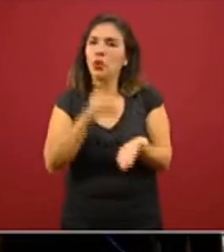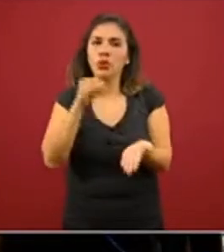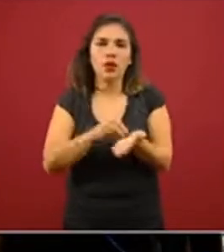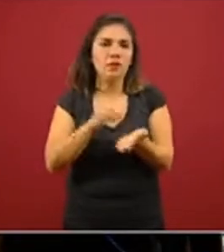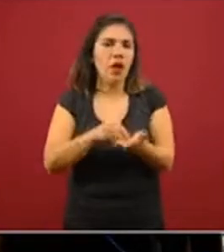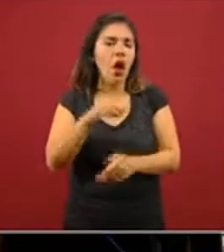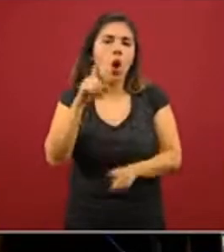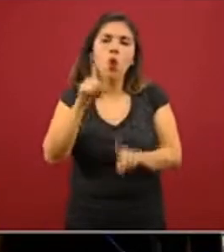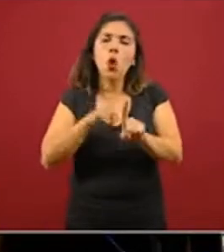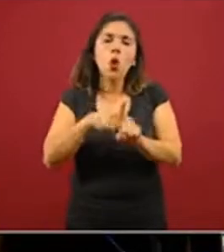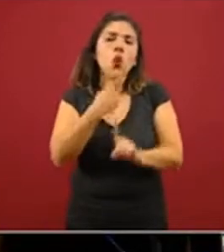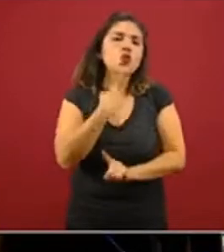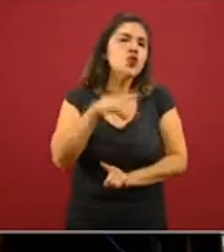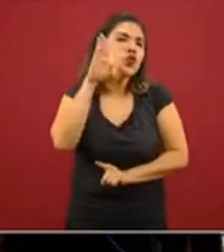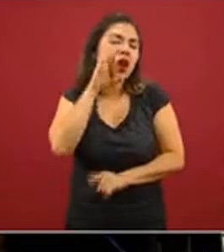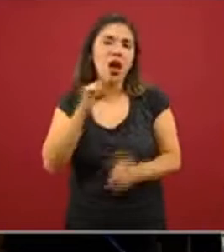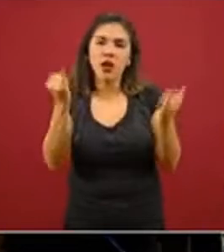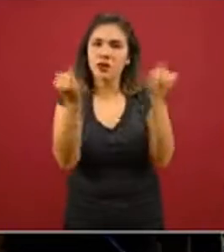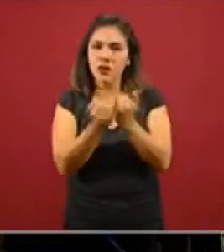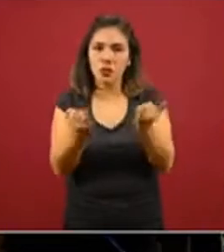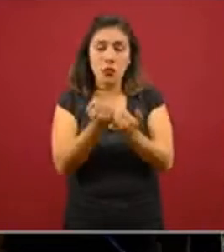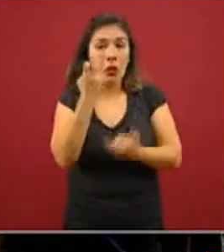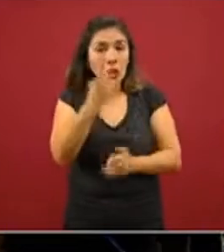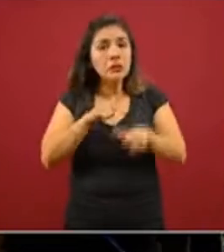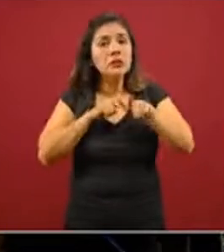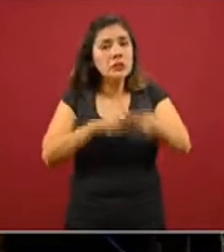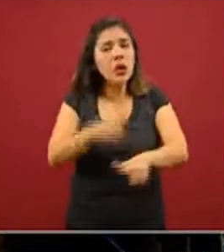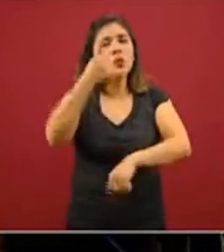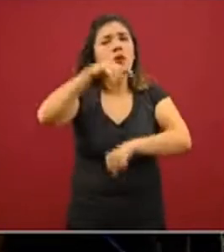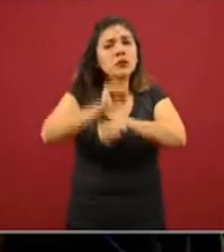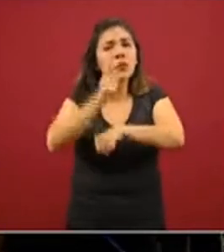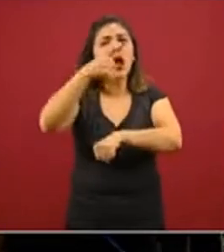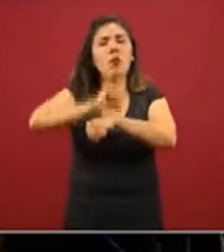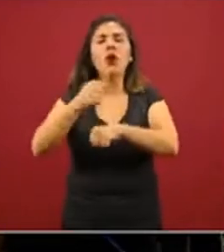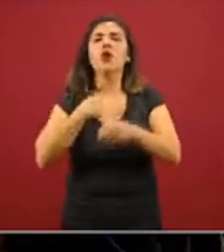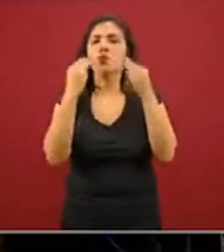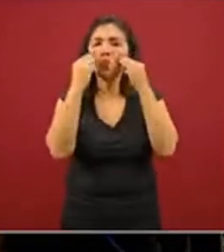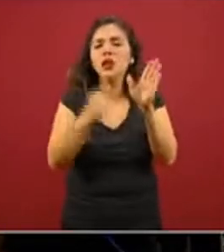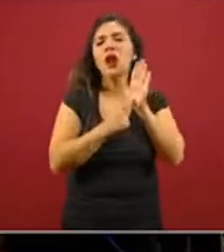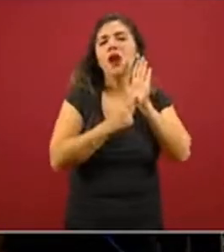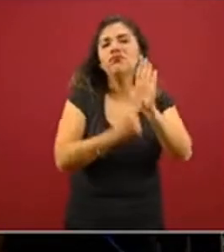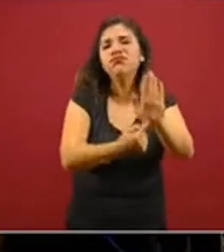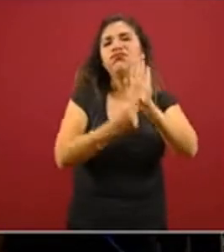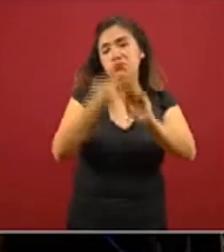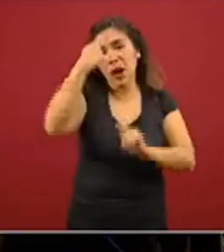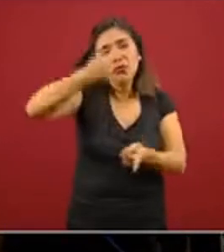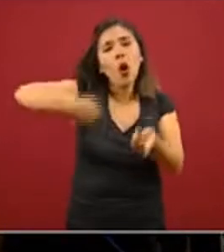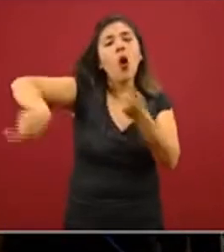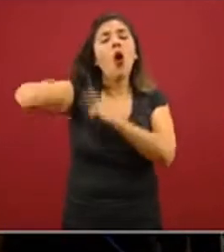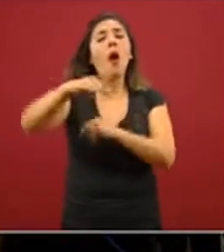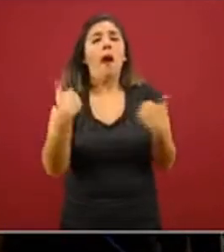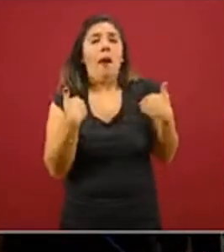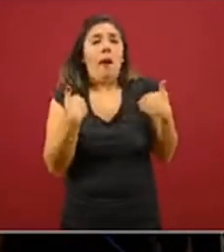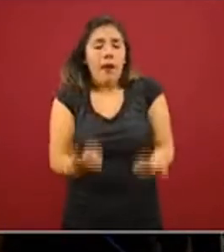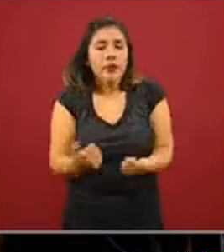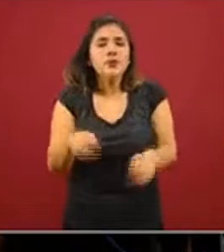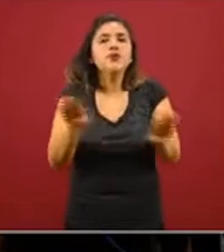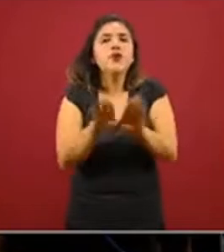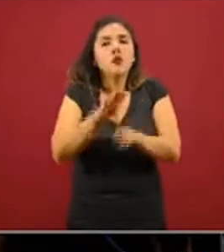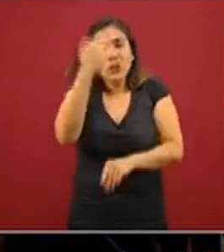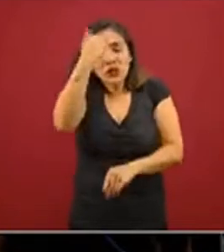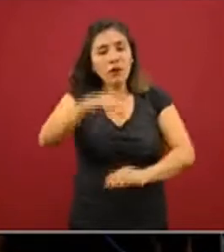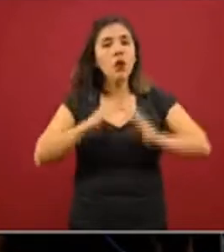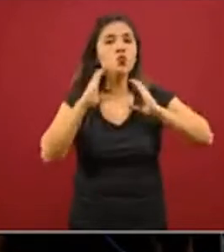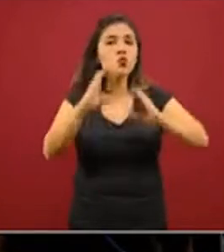al color rojo, ¿no? Esto lo vamos a estar repasando toda la semana para que la población quede bien informada y sepa cómo